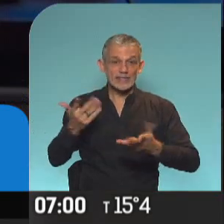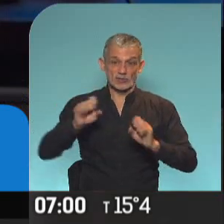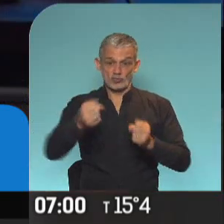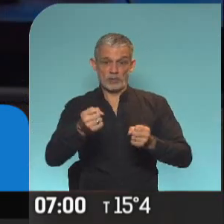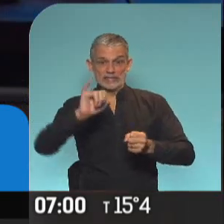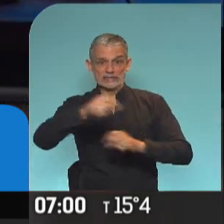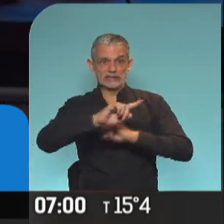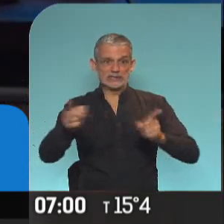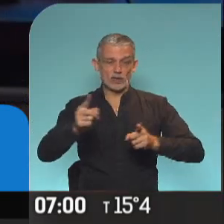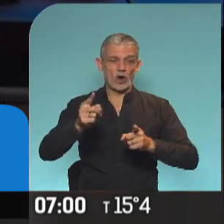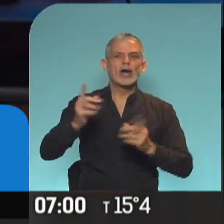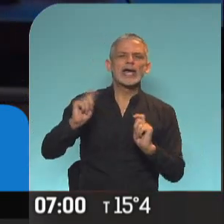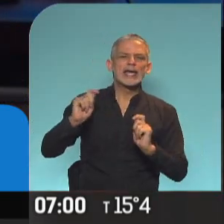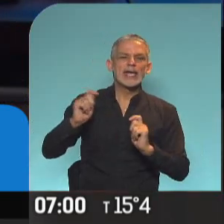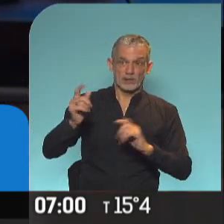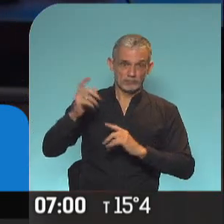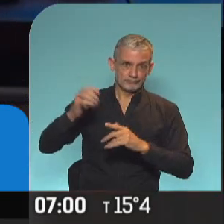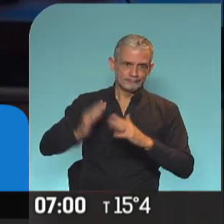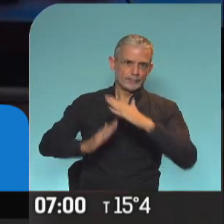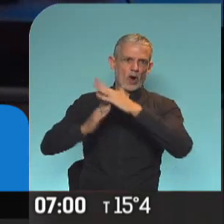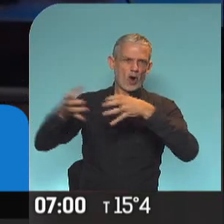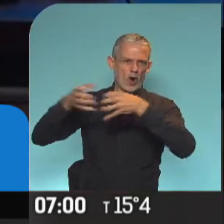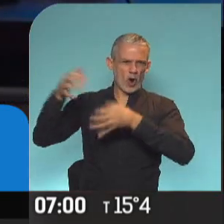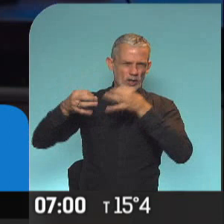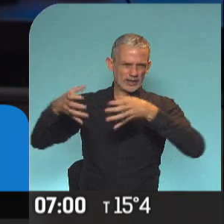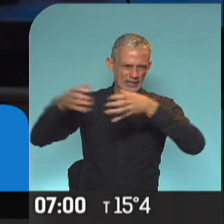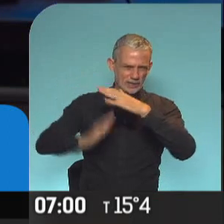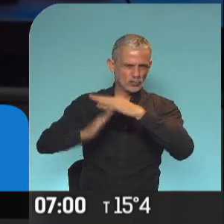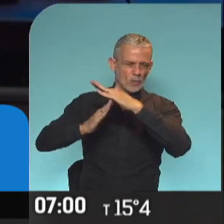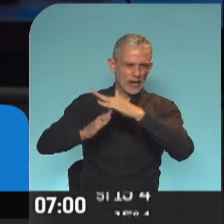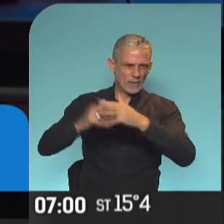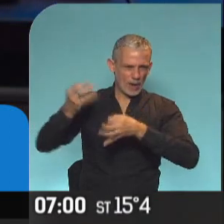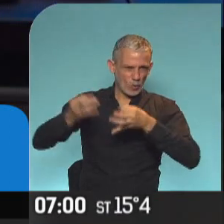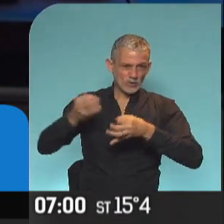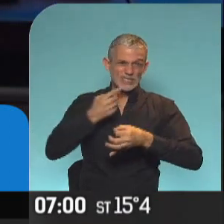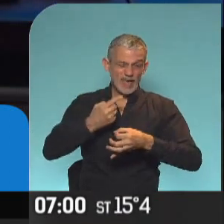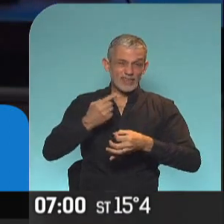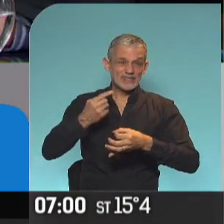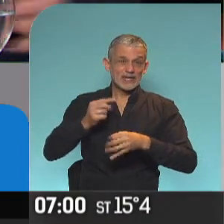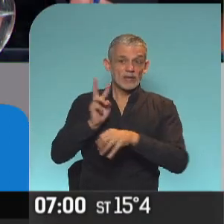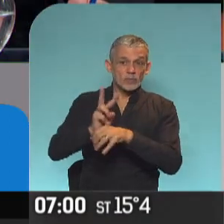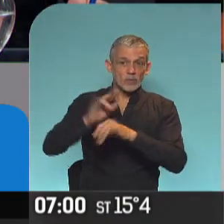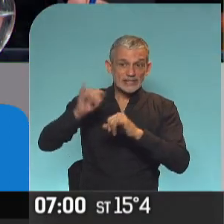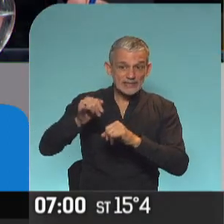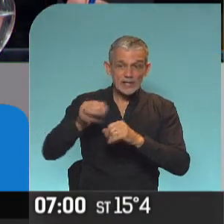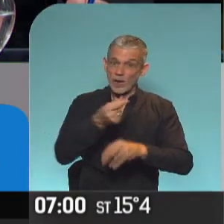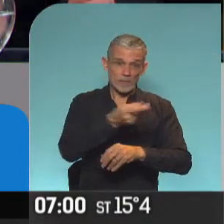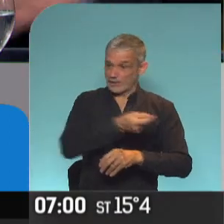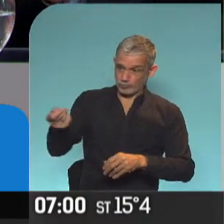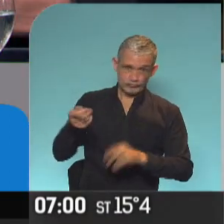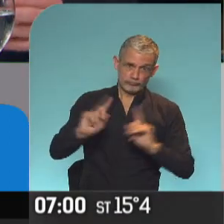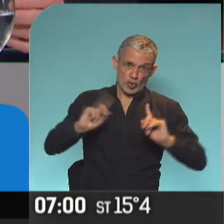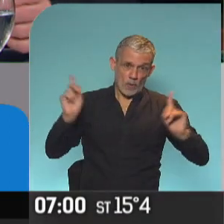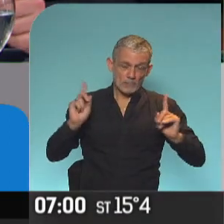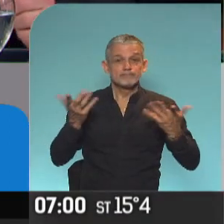esa medida debería darla a conocer la Corte Suprema, está vigente. Ahora, si la Corte dicta una medida cautelar, esos fondos no van a pasar a la provincia